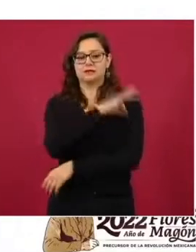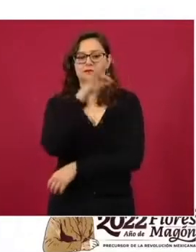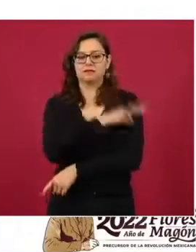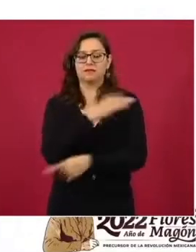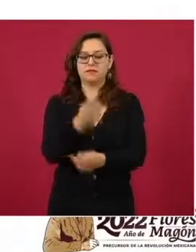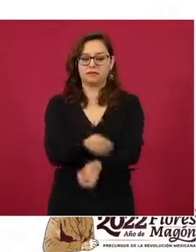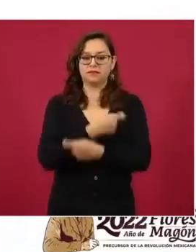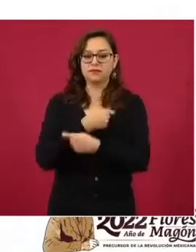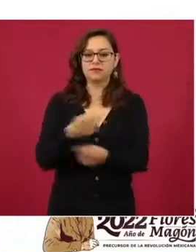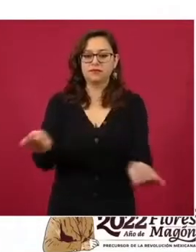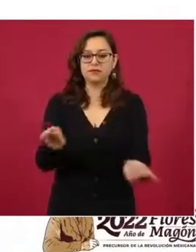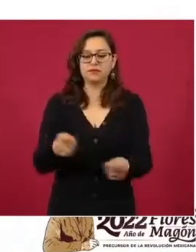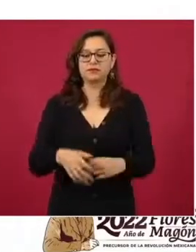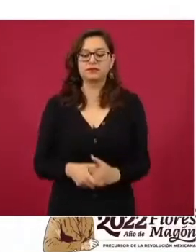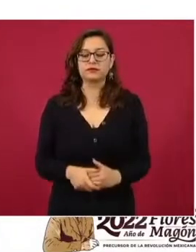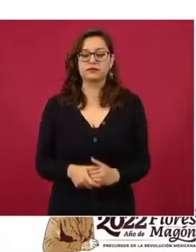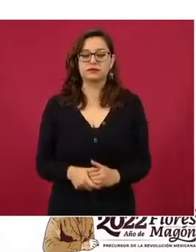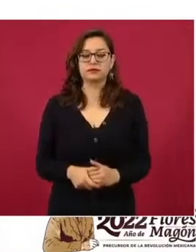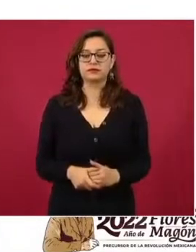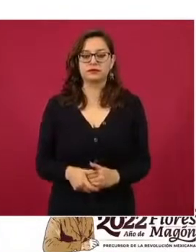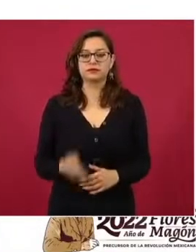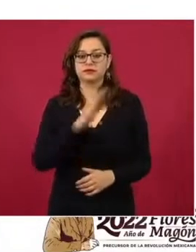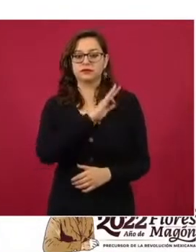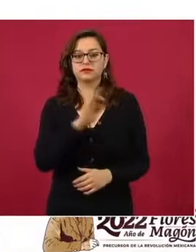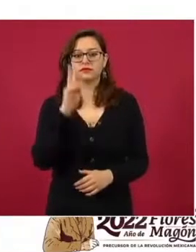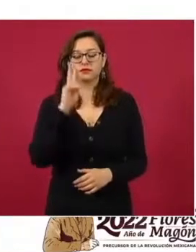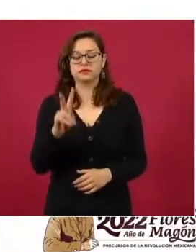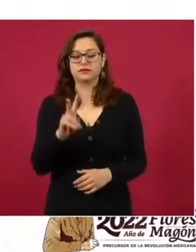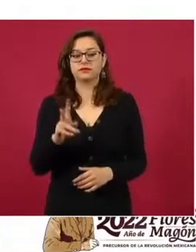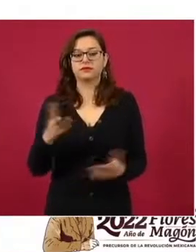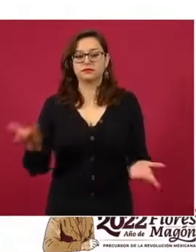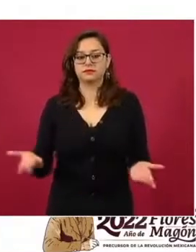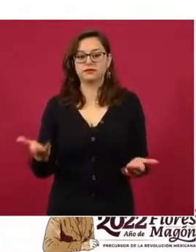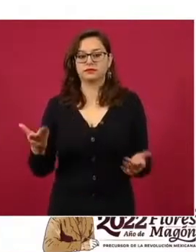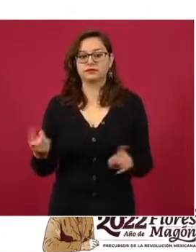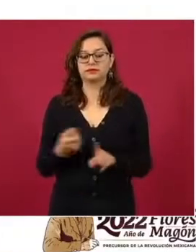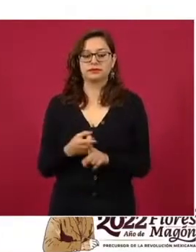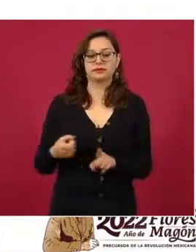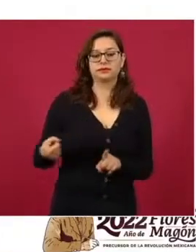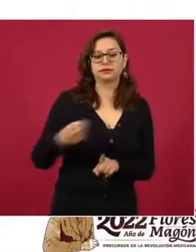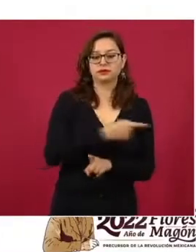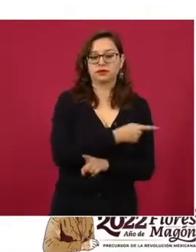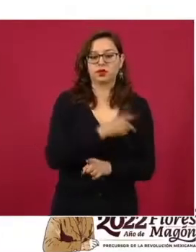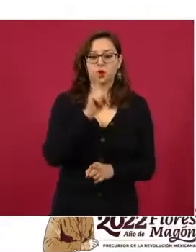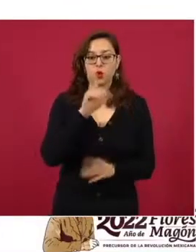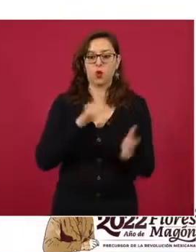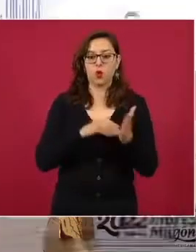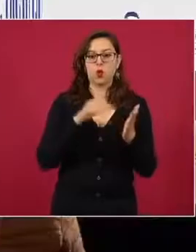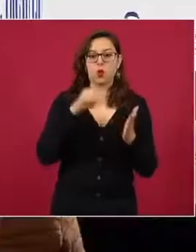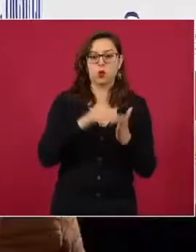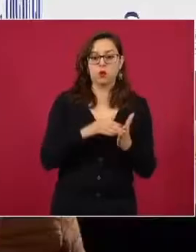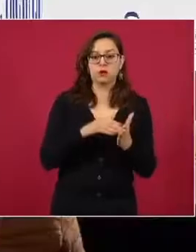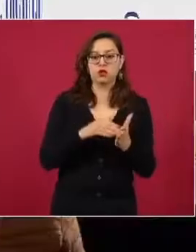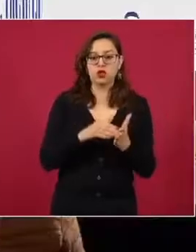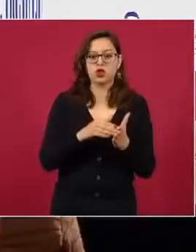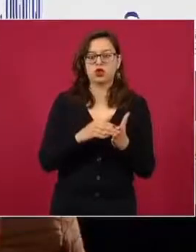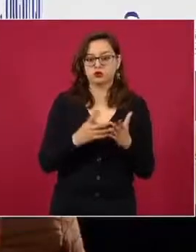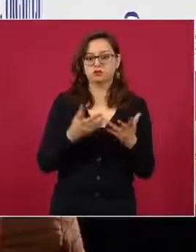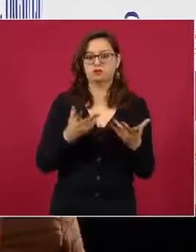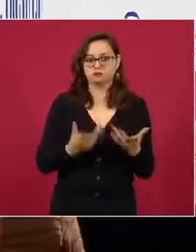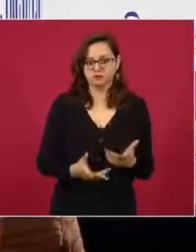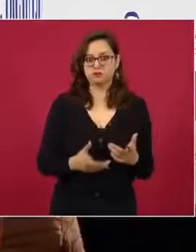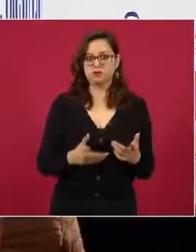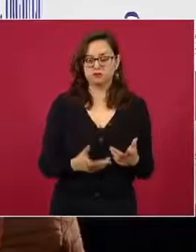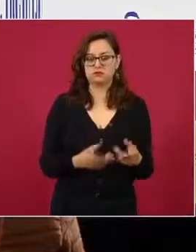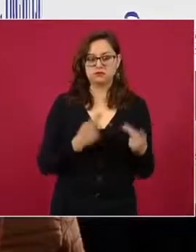de millón, vean ustedes, esta es la altura de un millón. Durante varios periodos hemos tenido un millón de dosis o más. En la semana